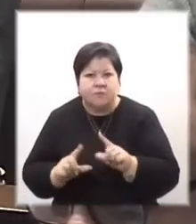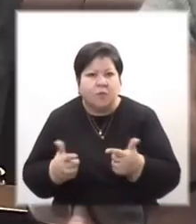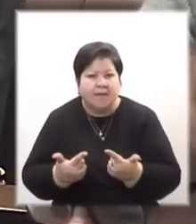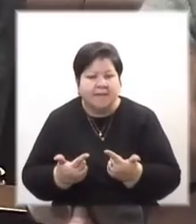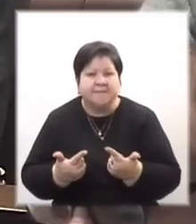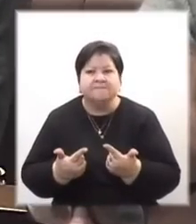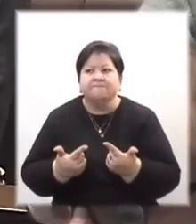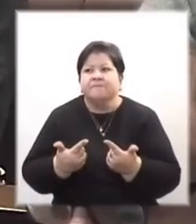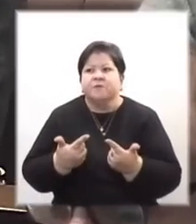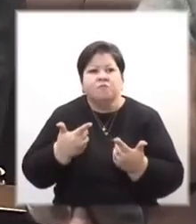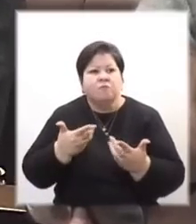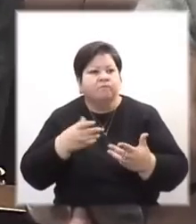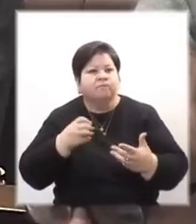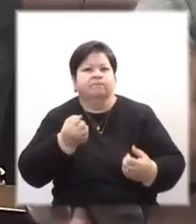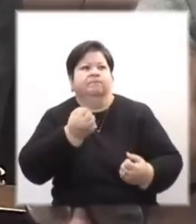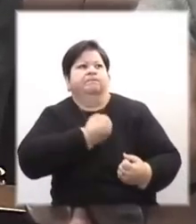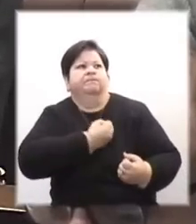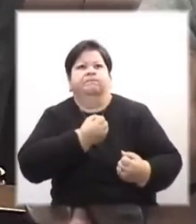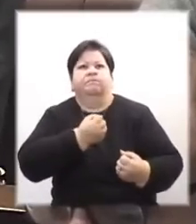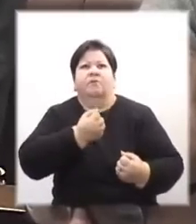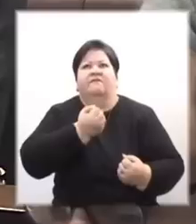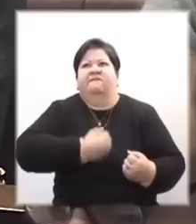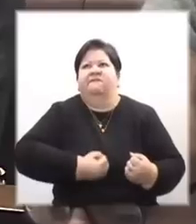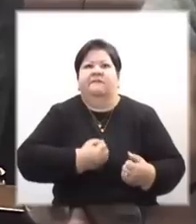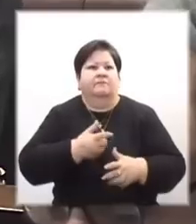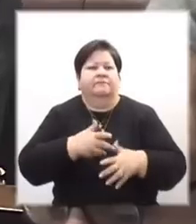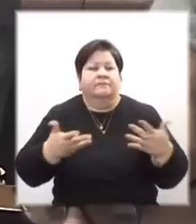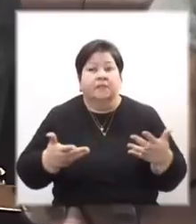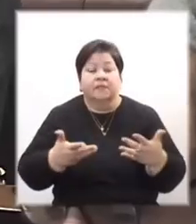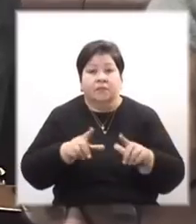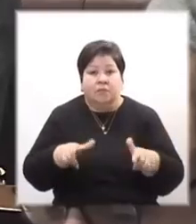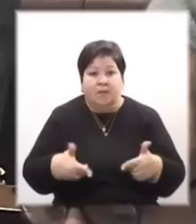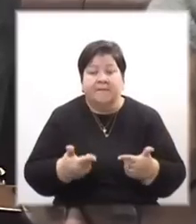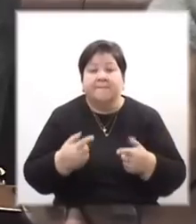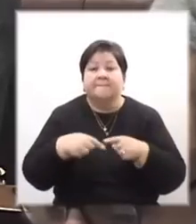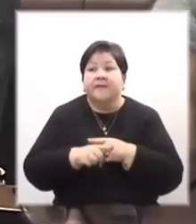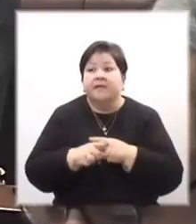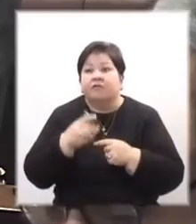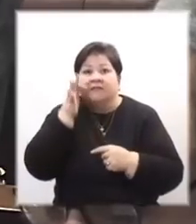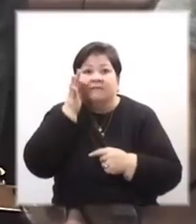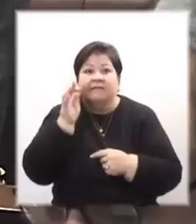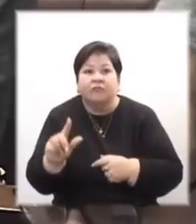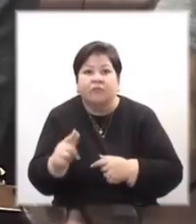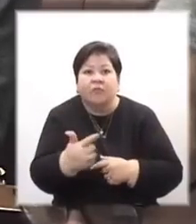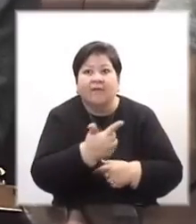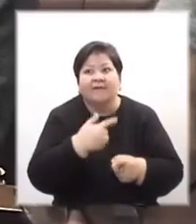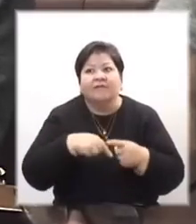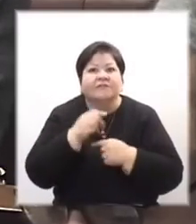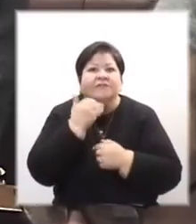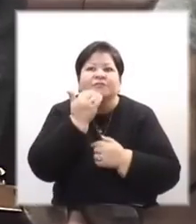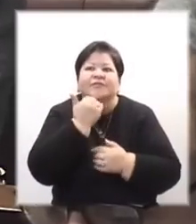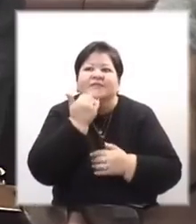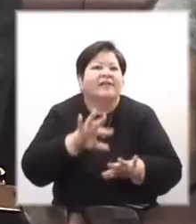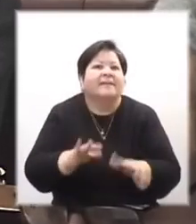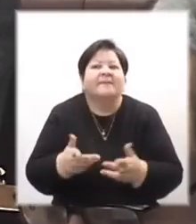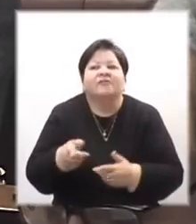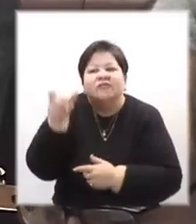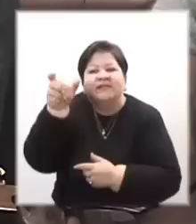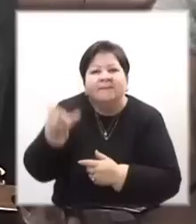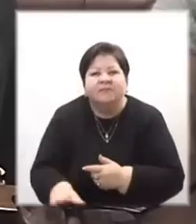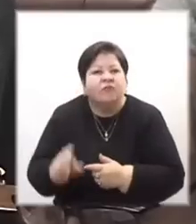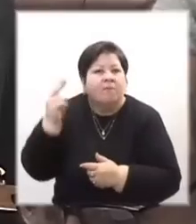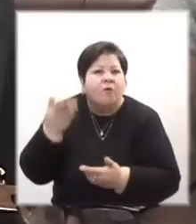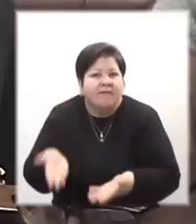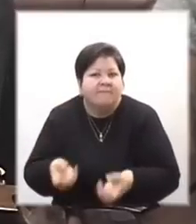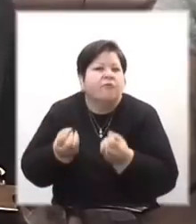ninguna índole, pero al mismo tiempo tampoco hay testigos. O sea que inicialmente subsiste un leve margen de incertidumbre respecto a qué